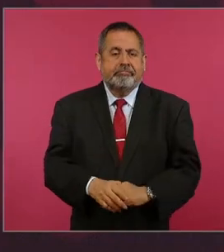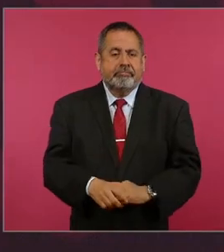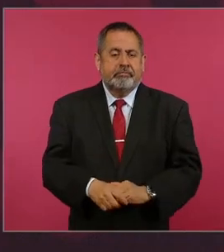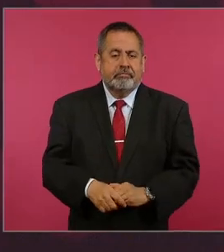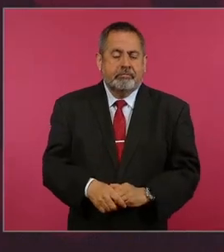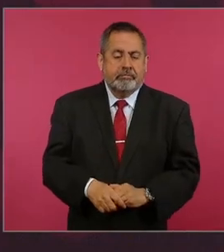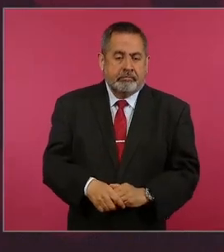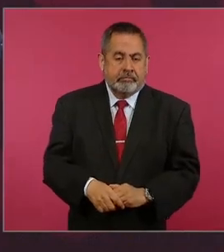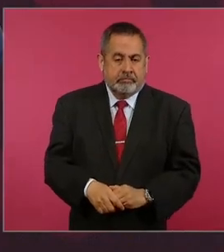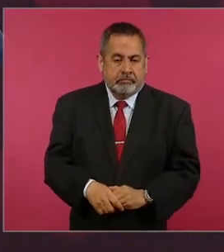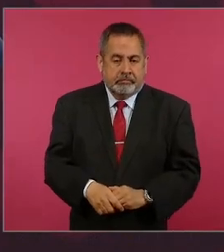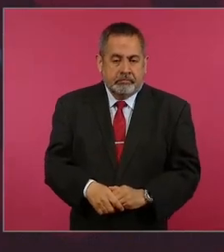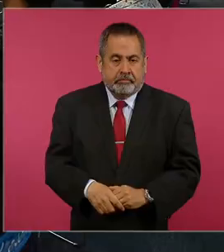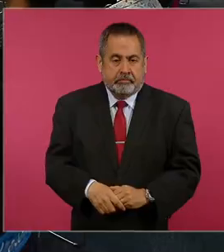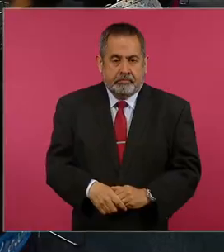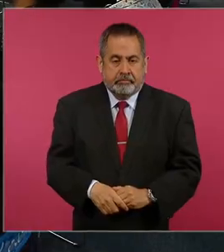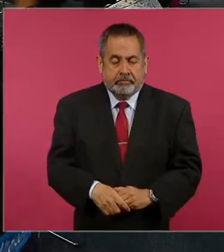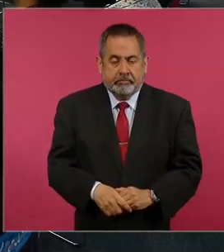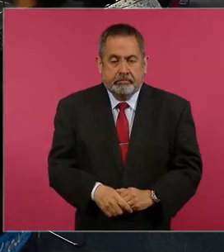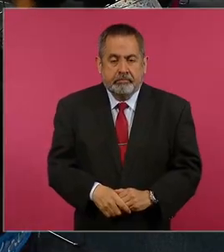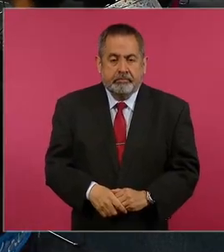Y aquí es